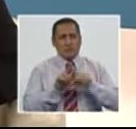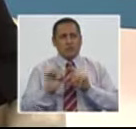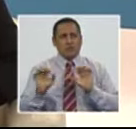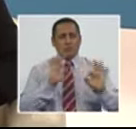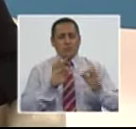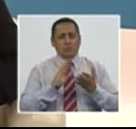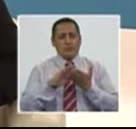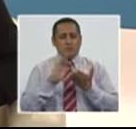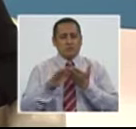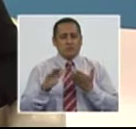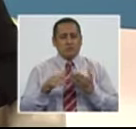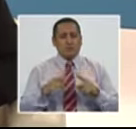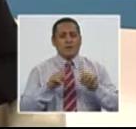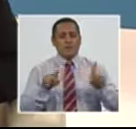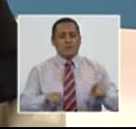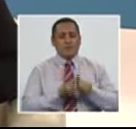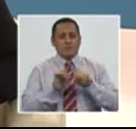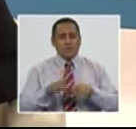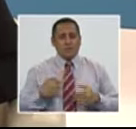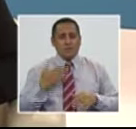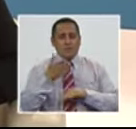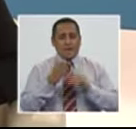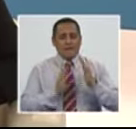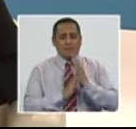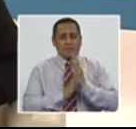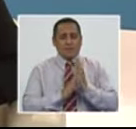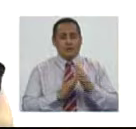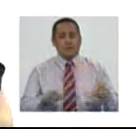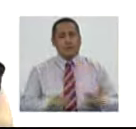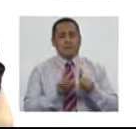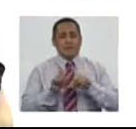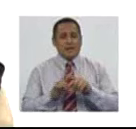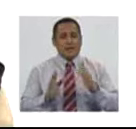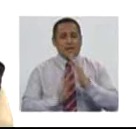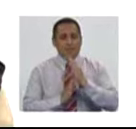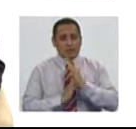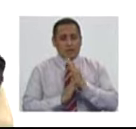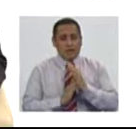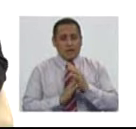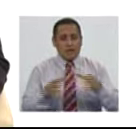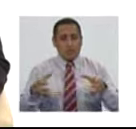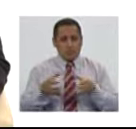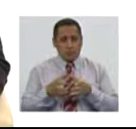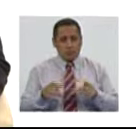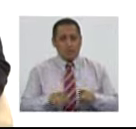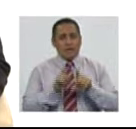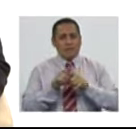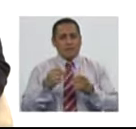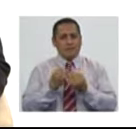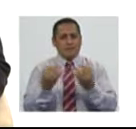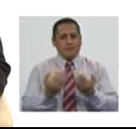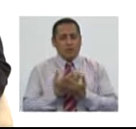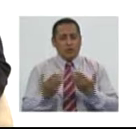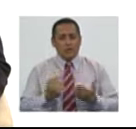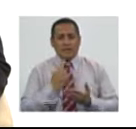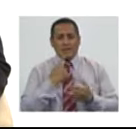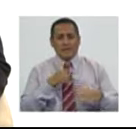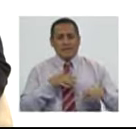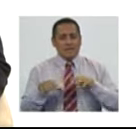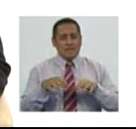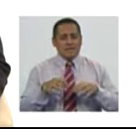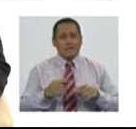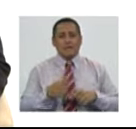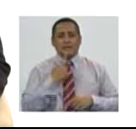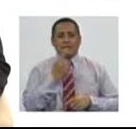misma autoridad local pero también se puede acudir a la defensoría sí la defensoría En todo caso en todas estas situaciones lo que está haciendo